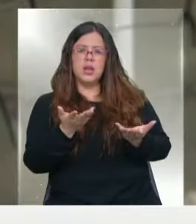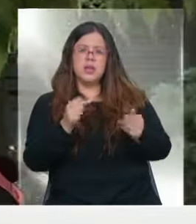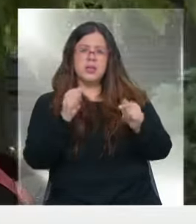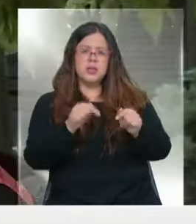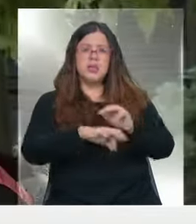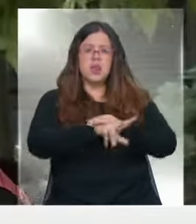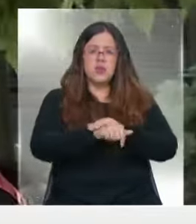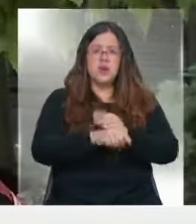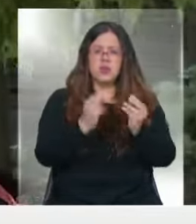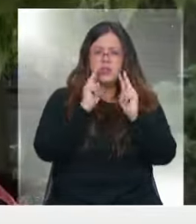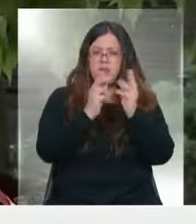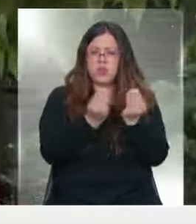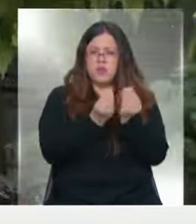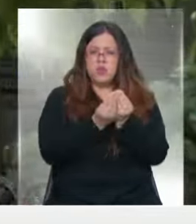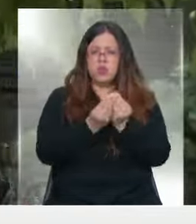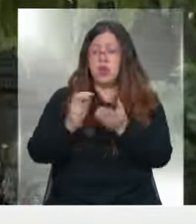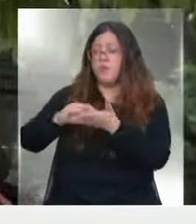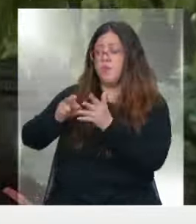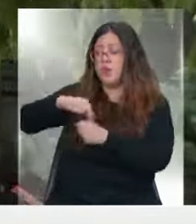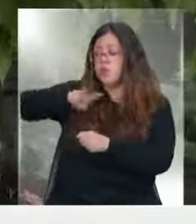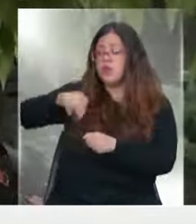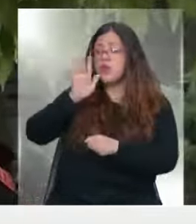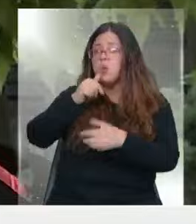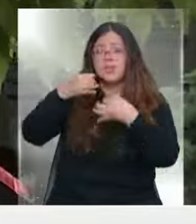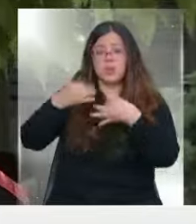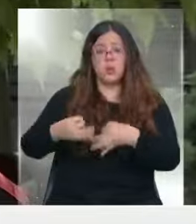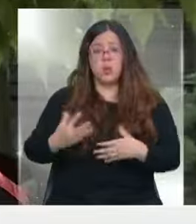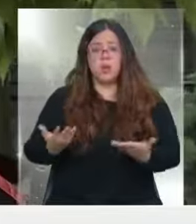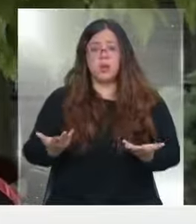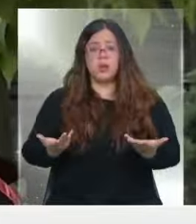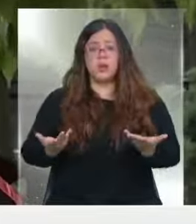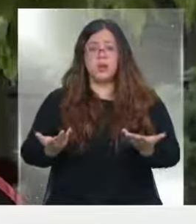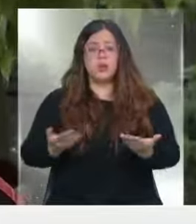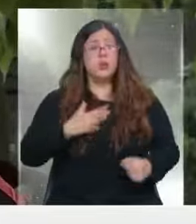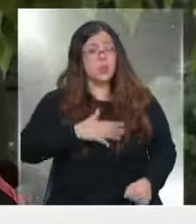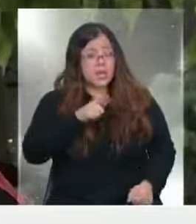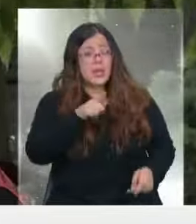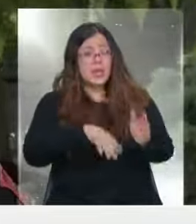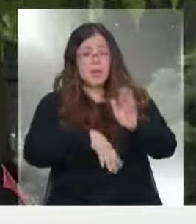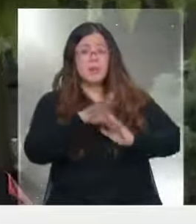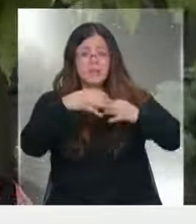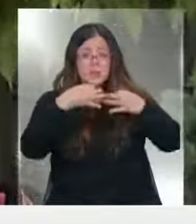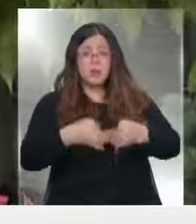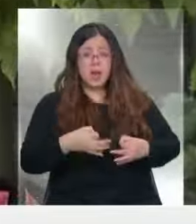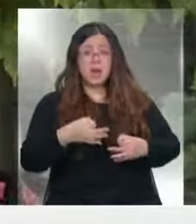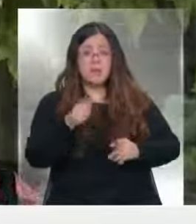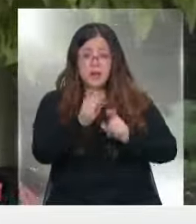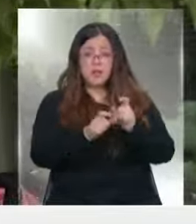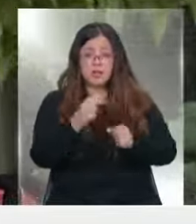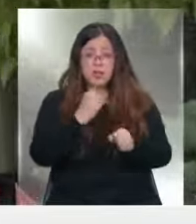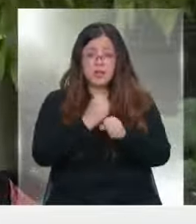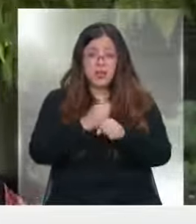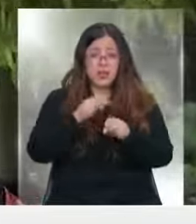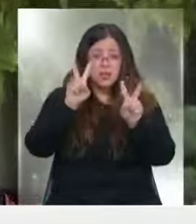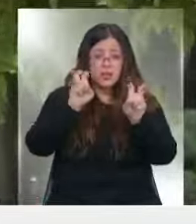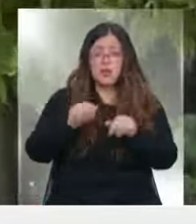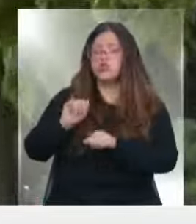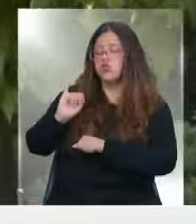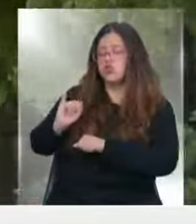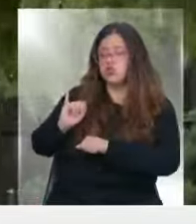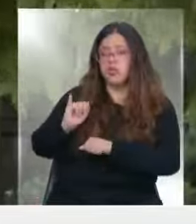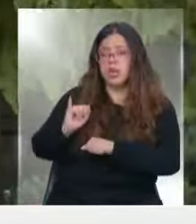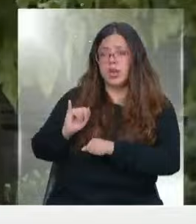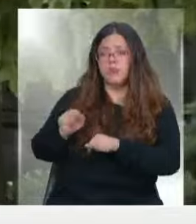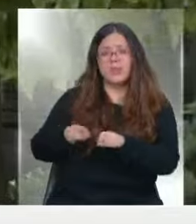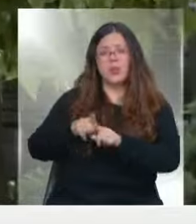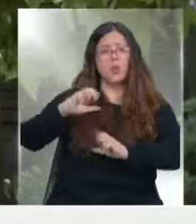muchas veces. El tema de nosotros los delivery es que no tenemos seguridad. ¿Te gustaría que hubieran más medidas de seguridad para los delivery? Puede ser, pero